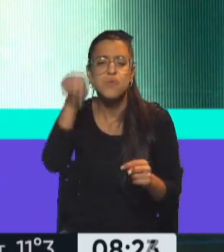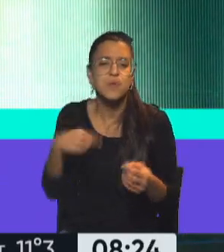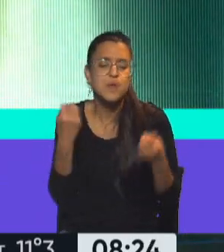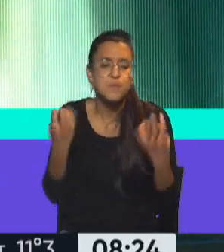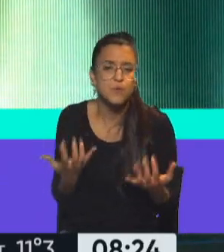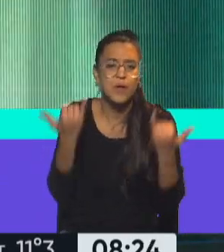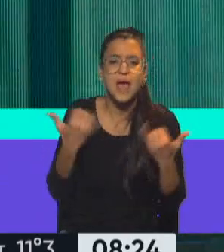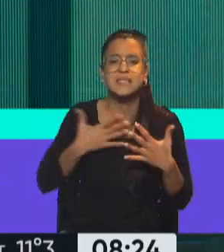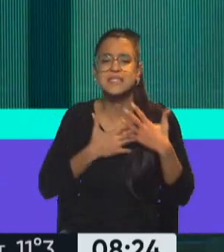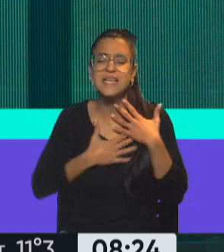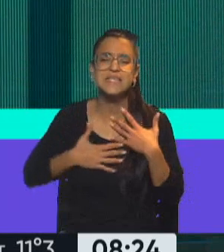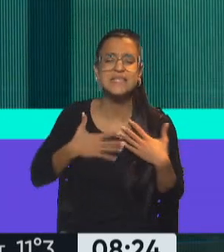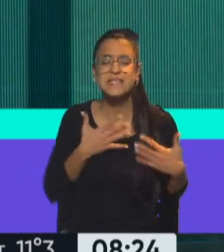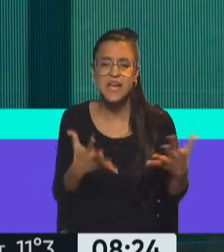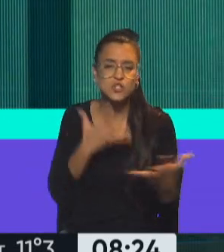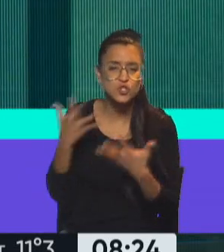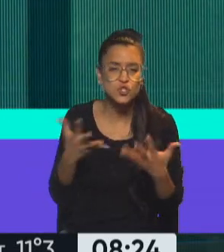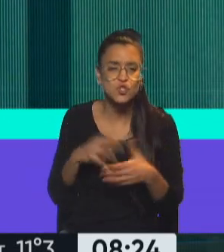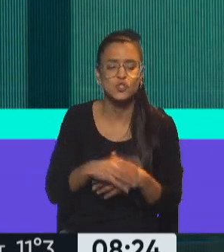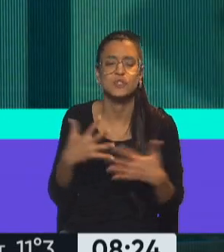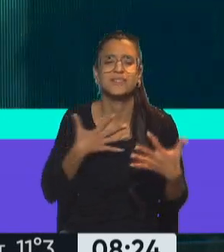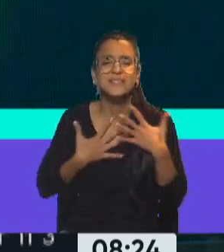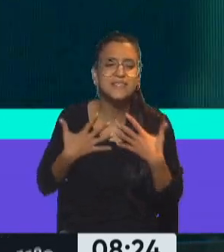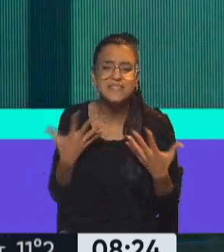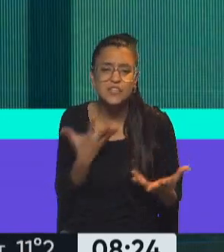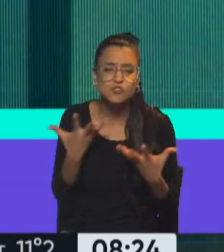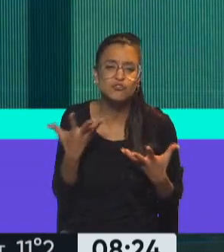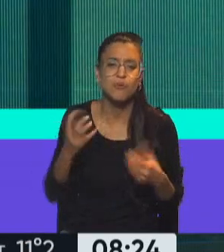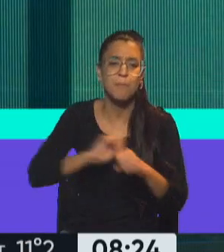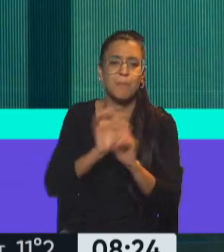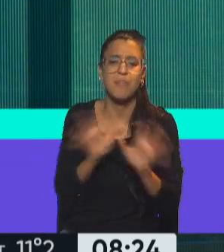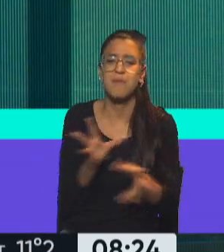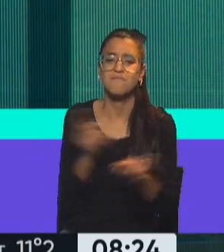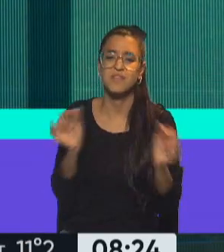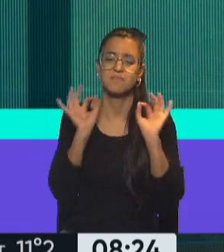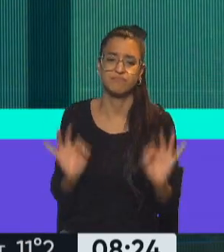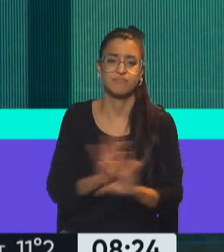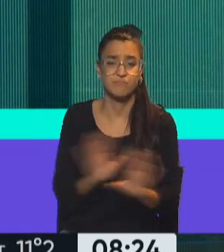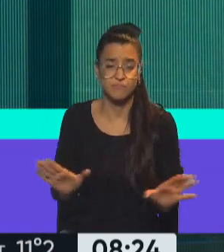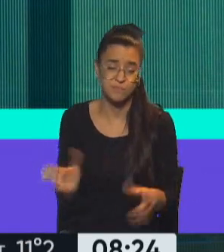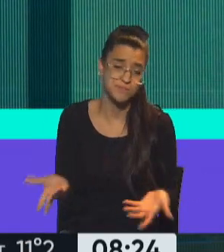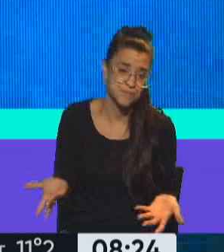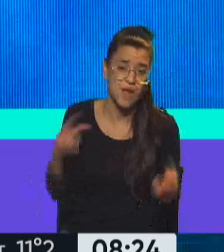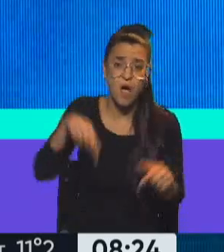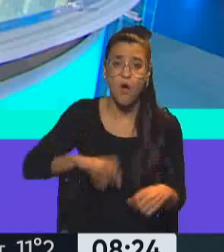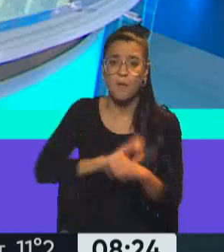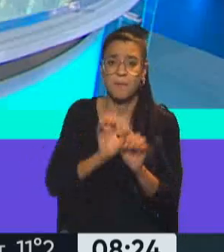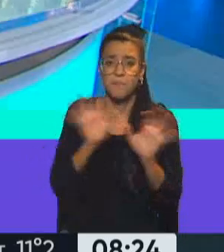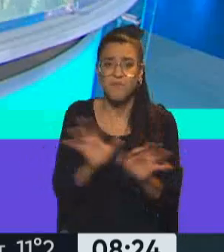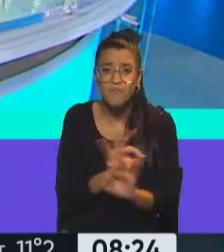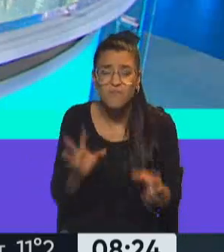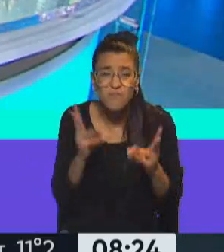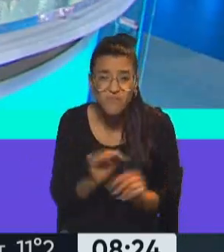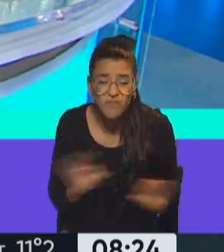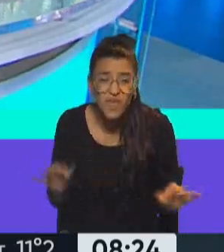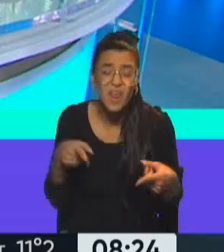una sensación, y es eso, una sensación de que la pandemia terminó. Entonces, ahora que terminó la pandemia, vamos